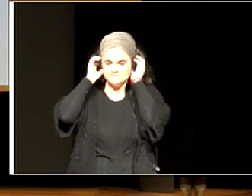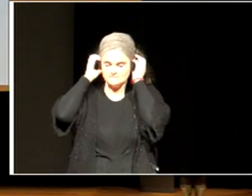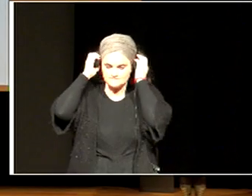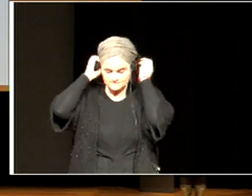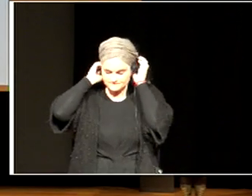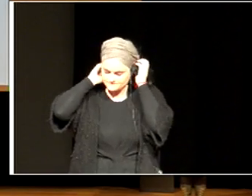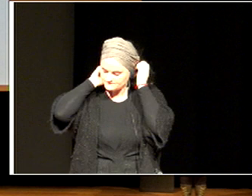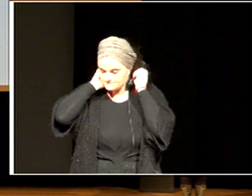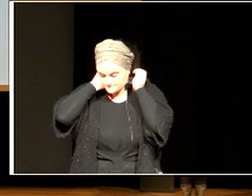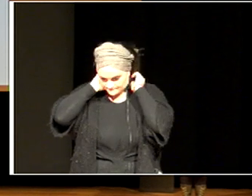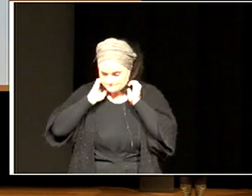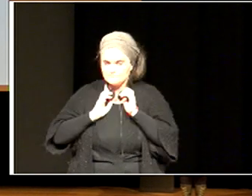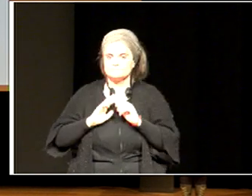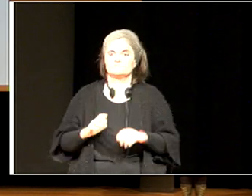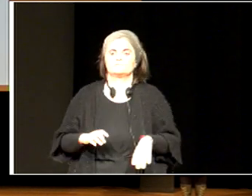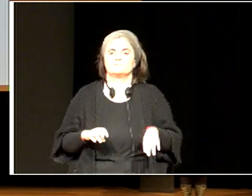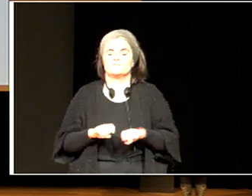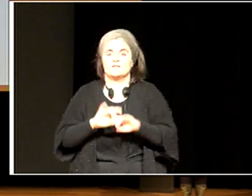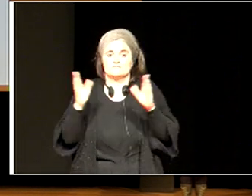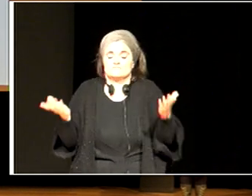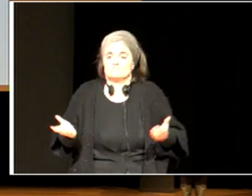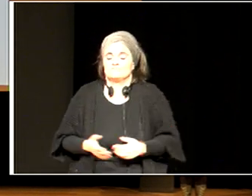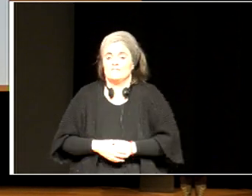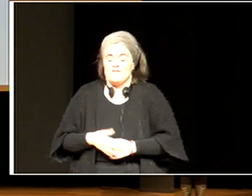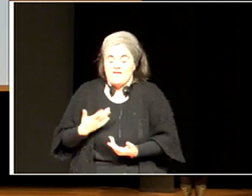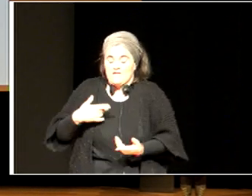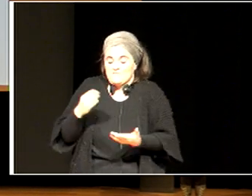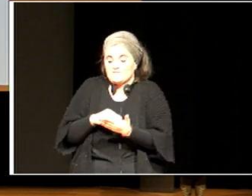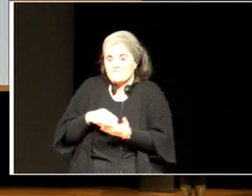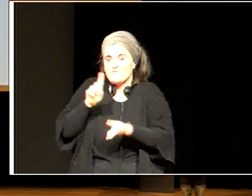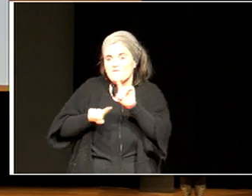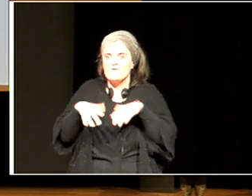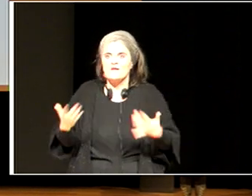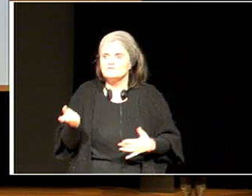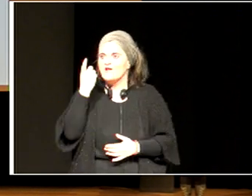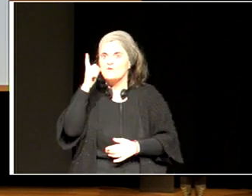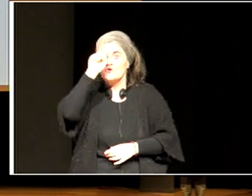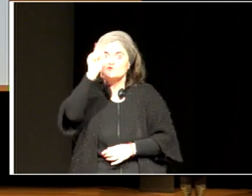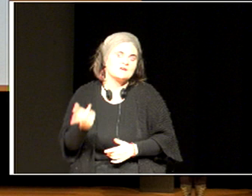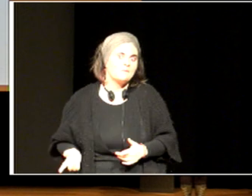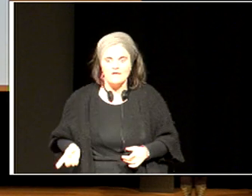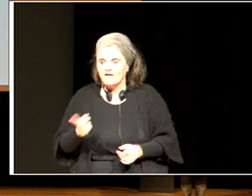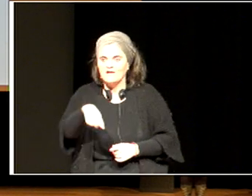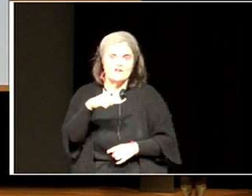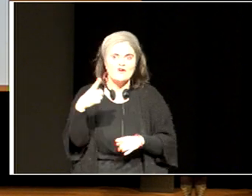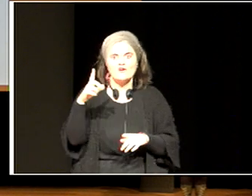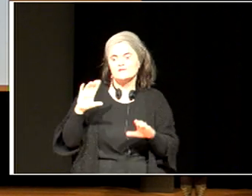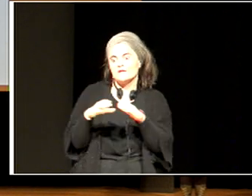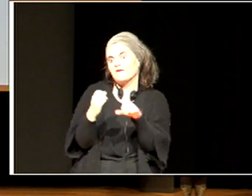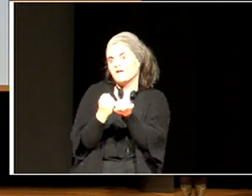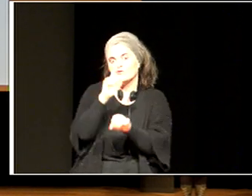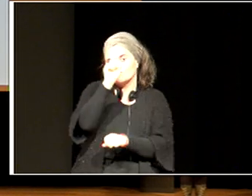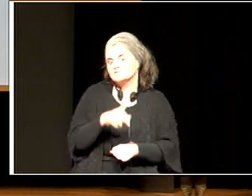claro es que el problema que tenemos a veces es que decimos que el alumnado no sabe el alumnado no sabe trabajar en grupos